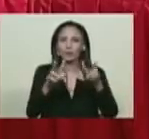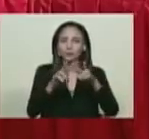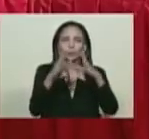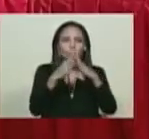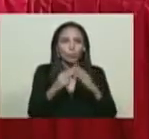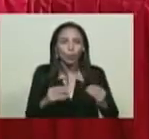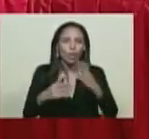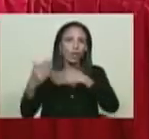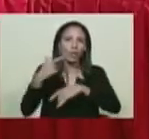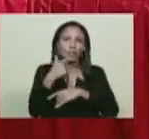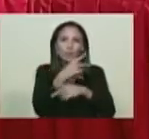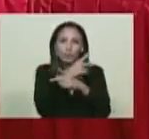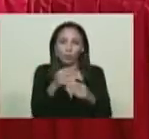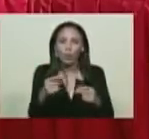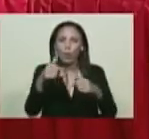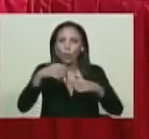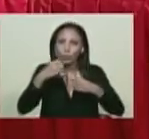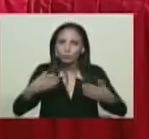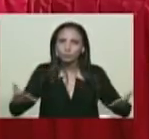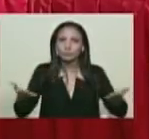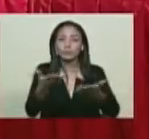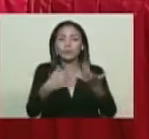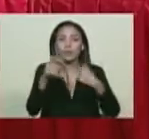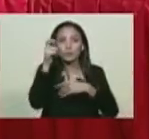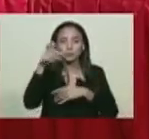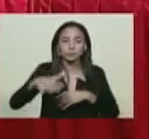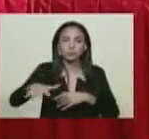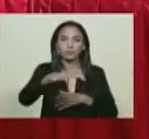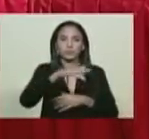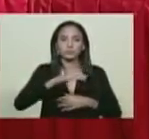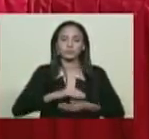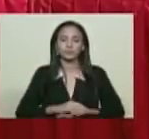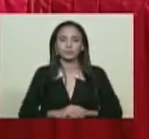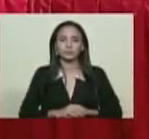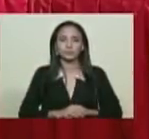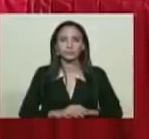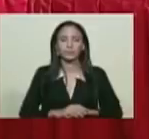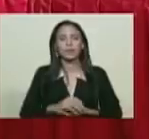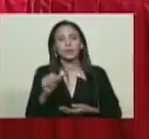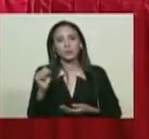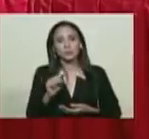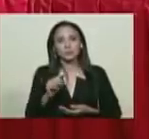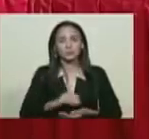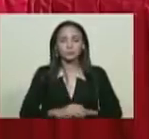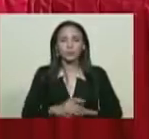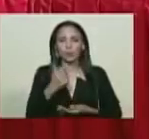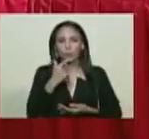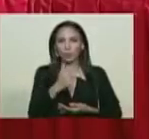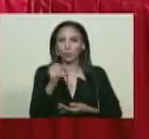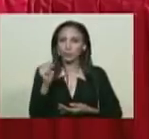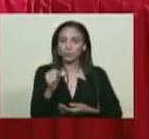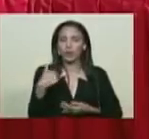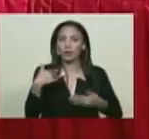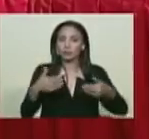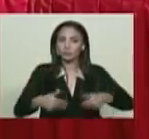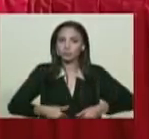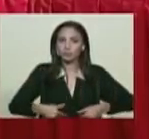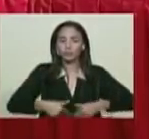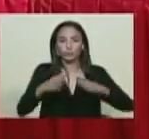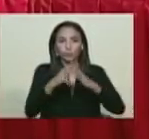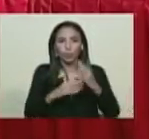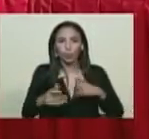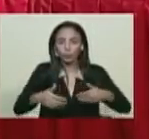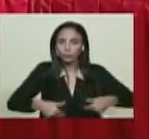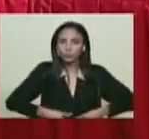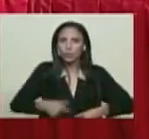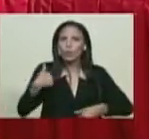país, al pueblo, a nuestros abuelos. Eso sí, se los digo, en medio de un esfuerzo, porque